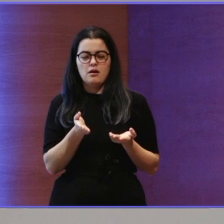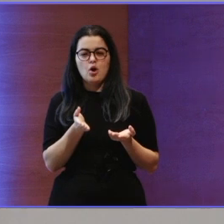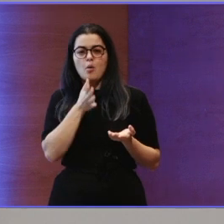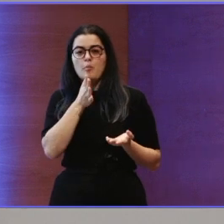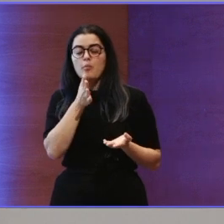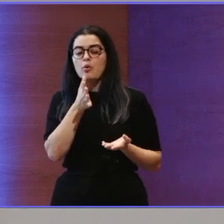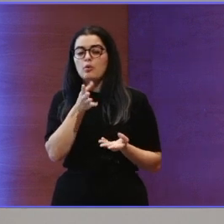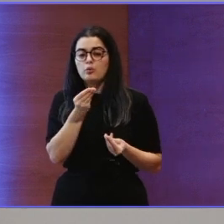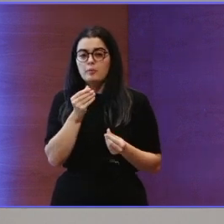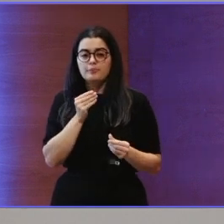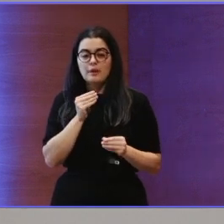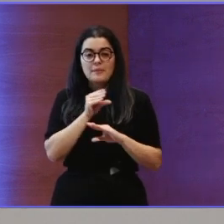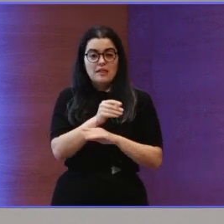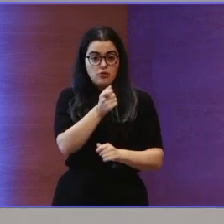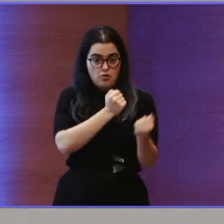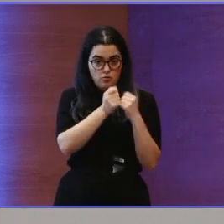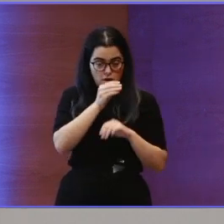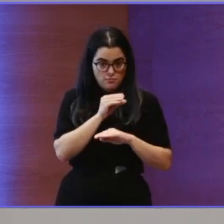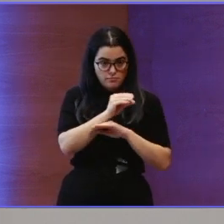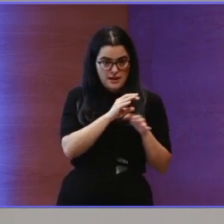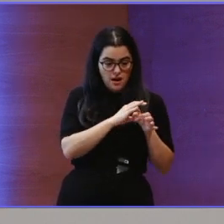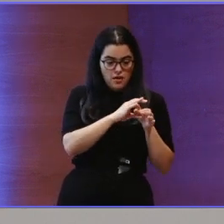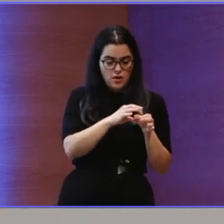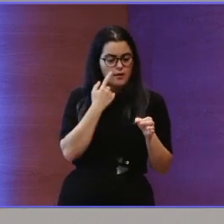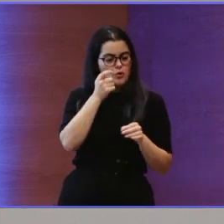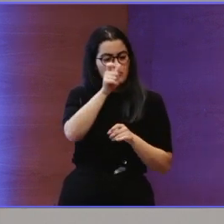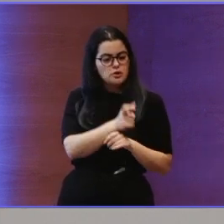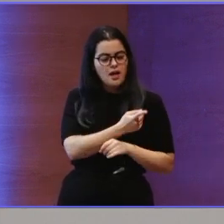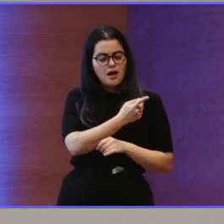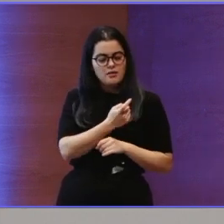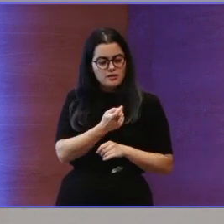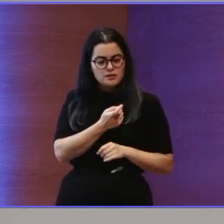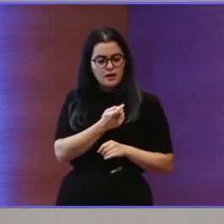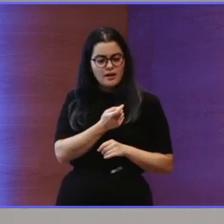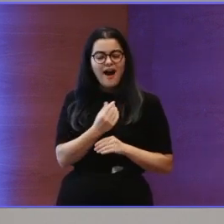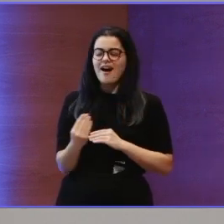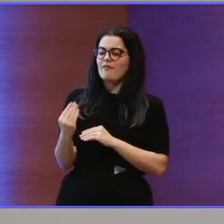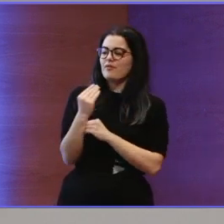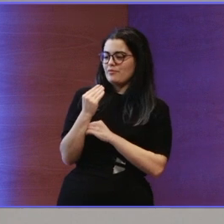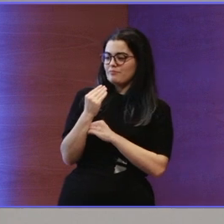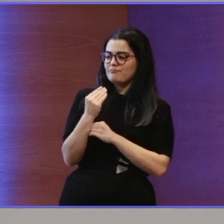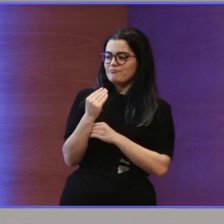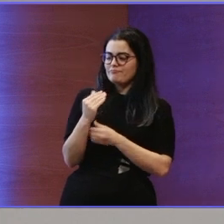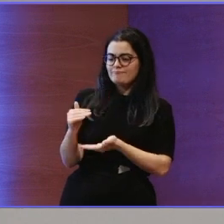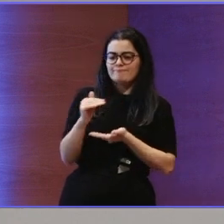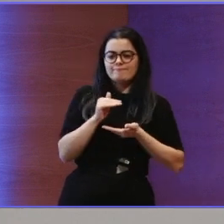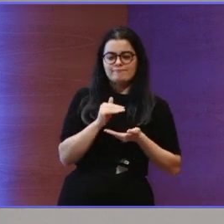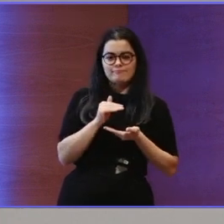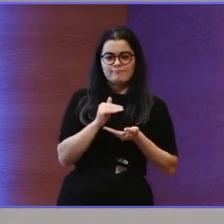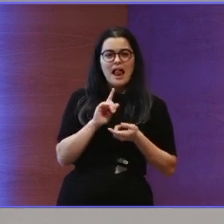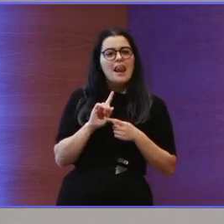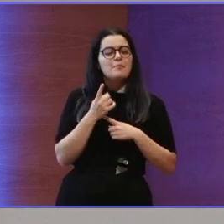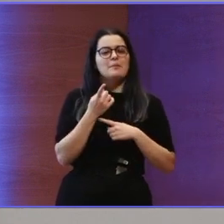la prestación económica vinculada que si una persona accede eh a la prestación económica eh la primera es la